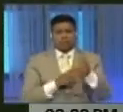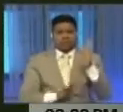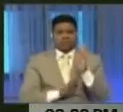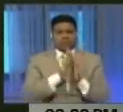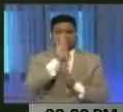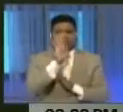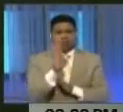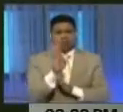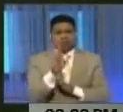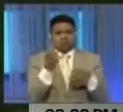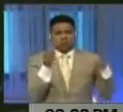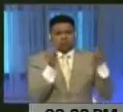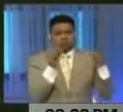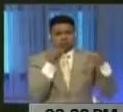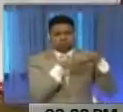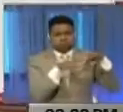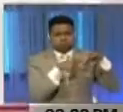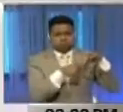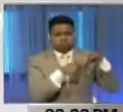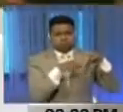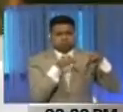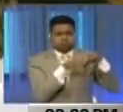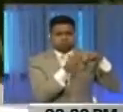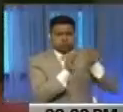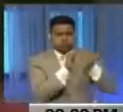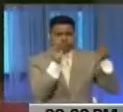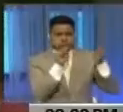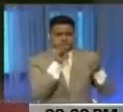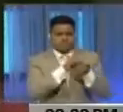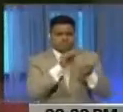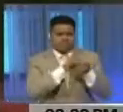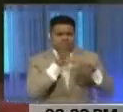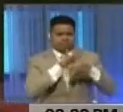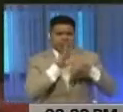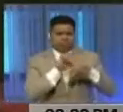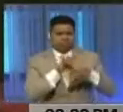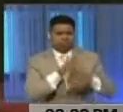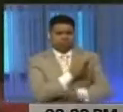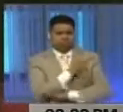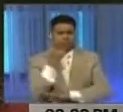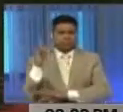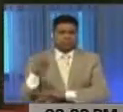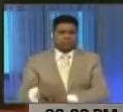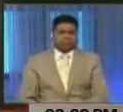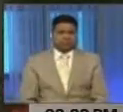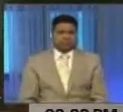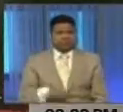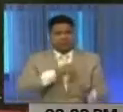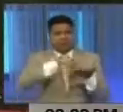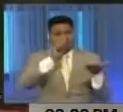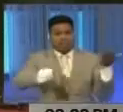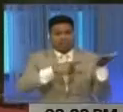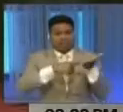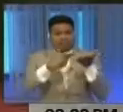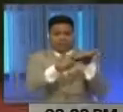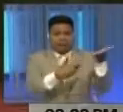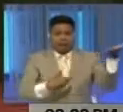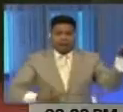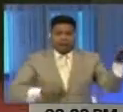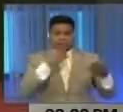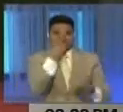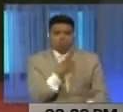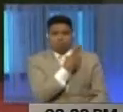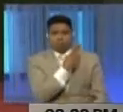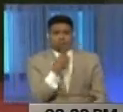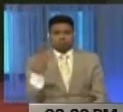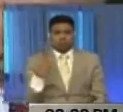Minero Ecológico. Es la firma de la carta de compromiso.